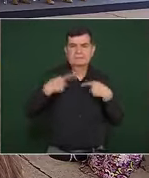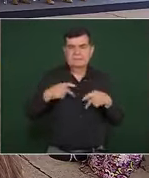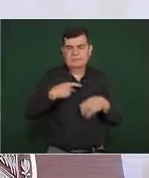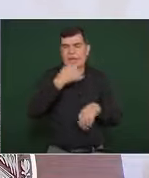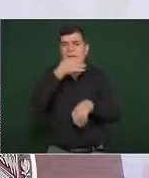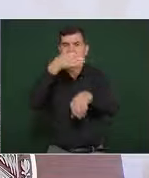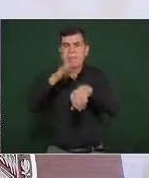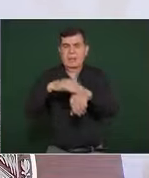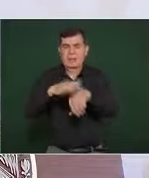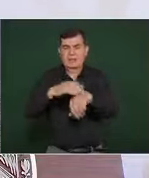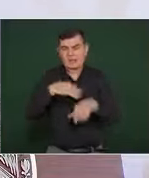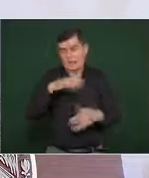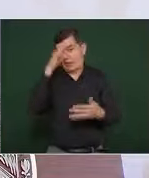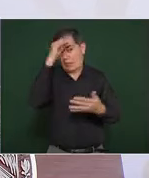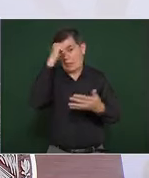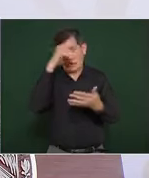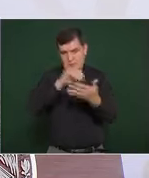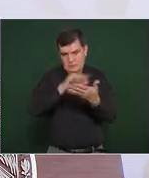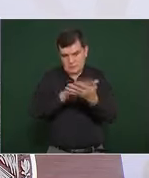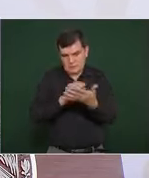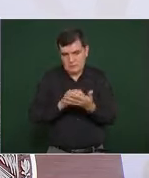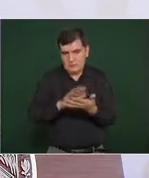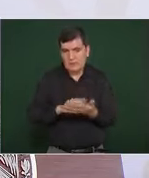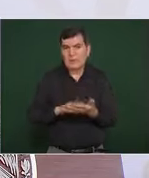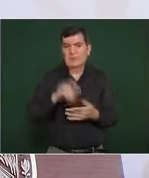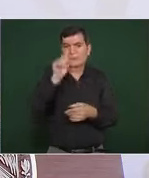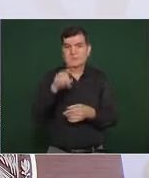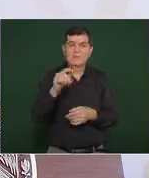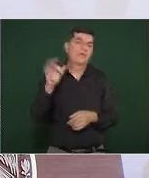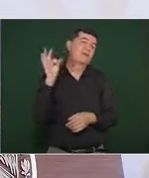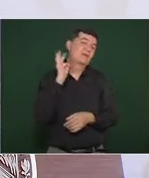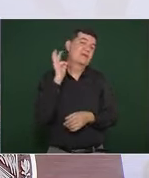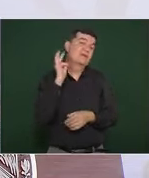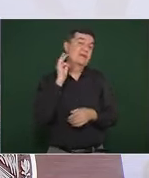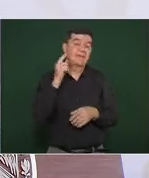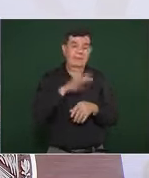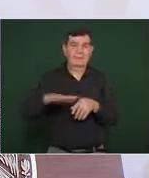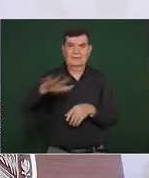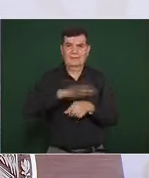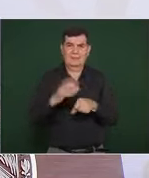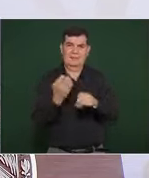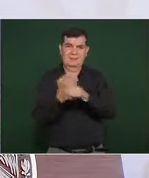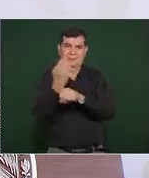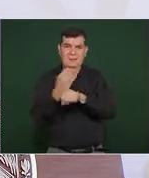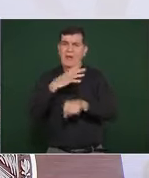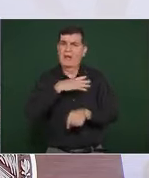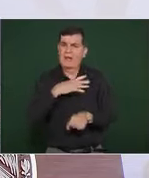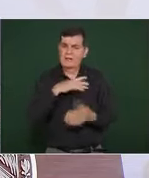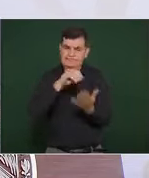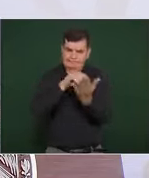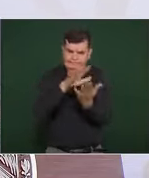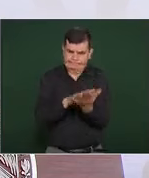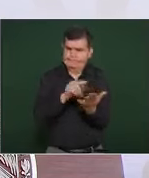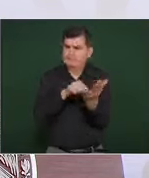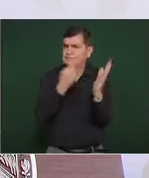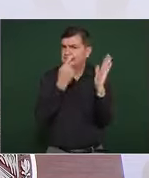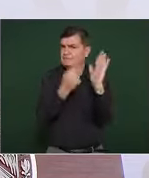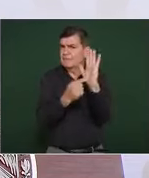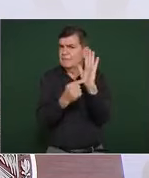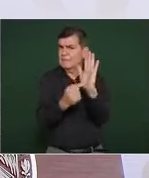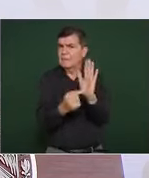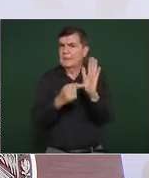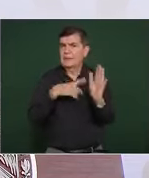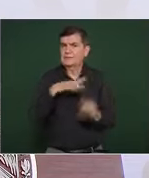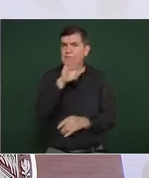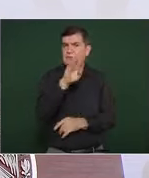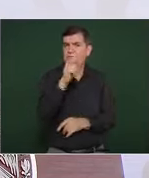informar que de acuerdo con los datos presentados por la Fiscalía General del Estado, tenemos el registro, permanece